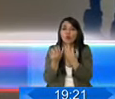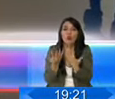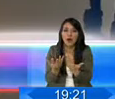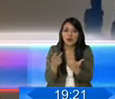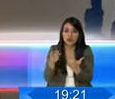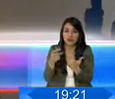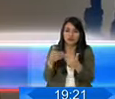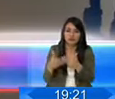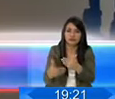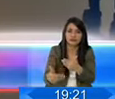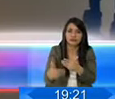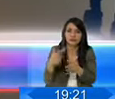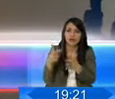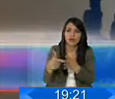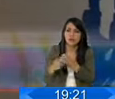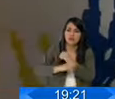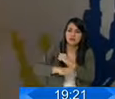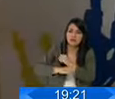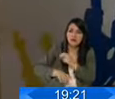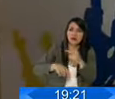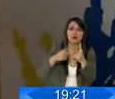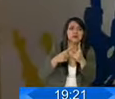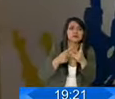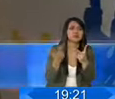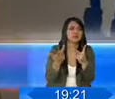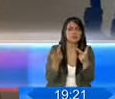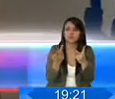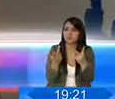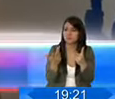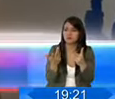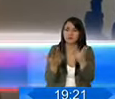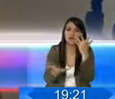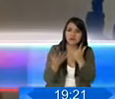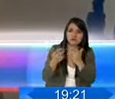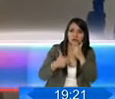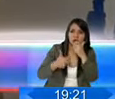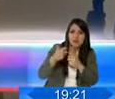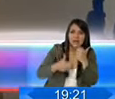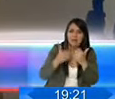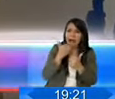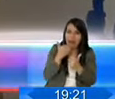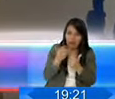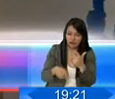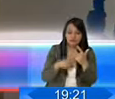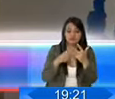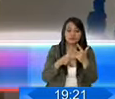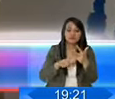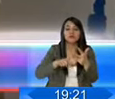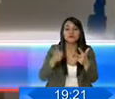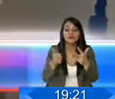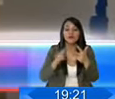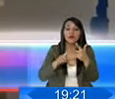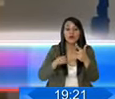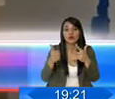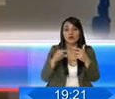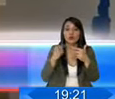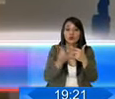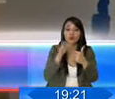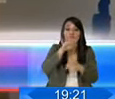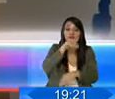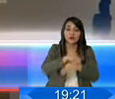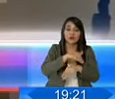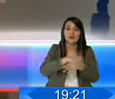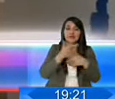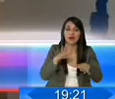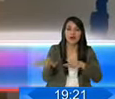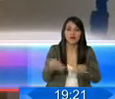durante el día, proselitismo electoral, eventuales incidentes que puedan haber, y otro grupo ya a partir de las 5 de la tarde,